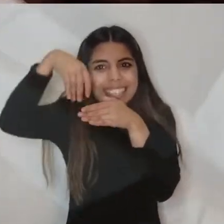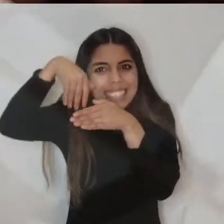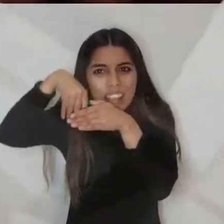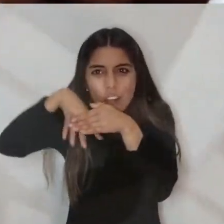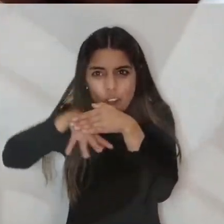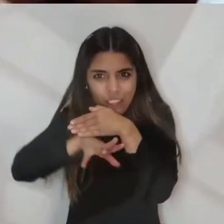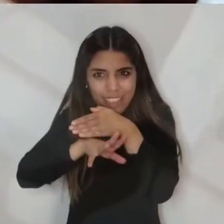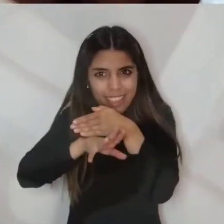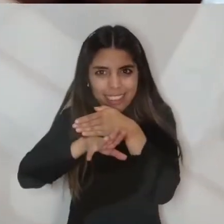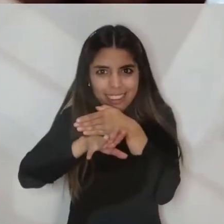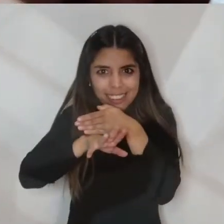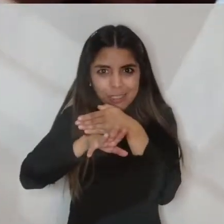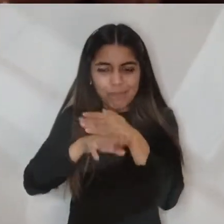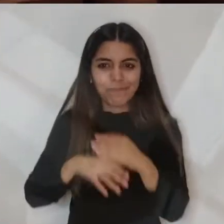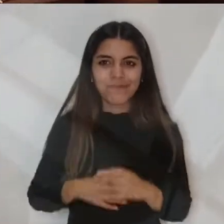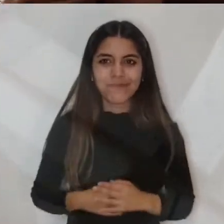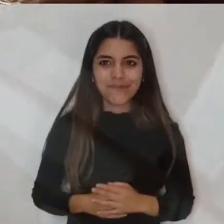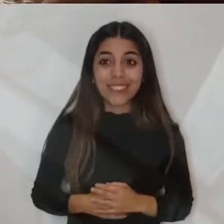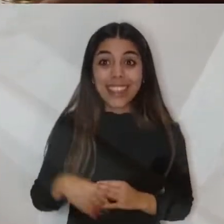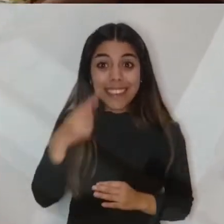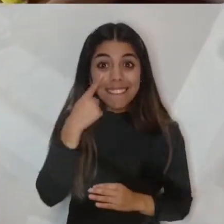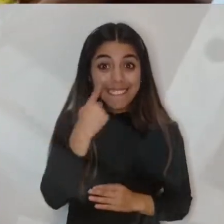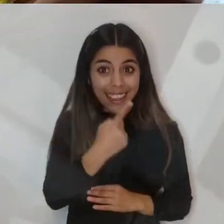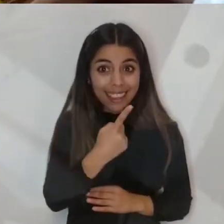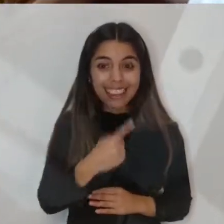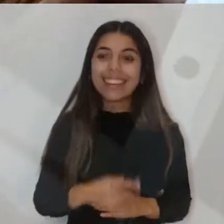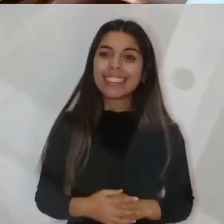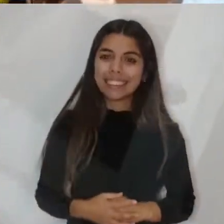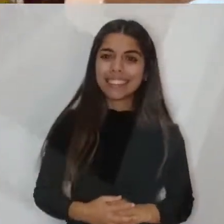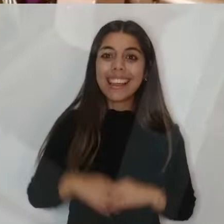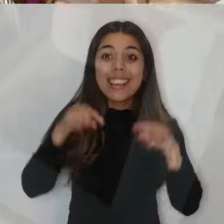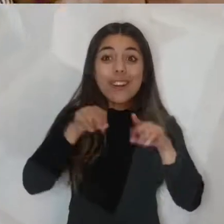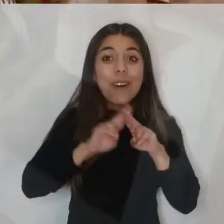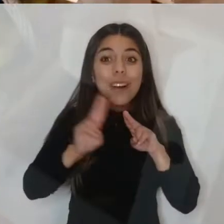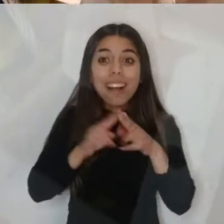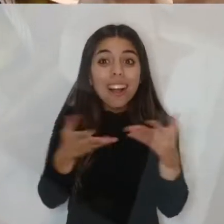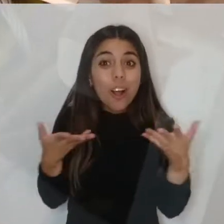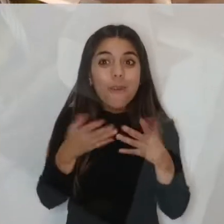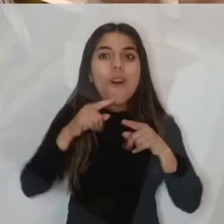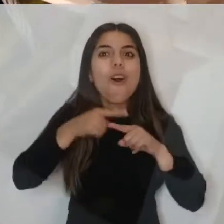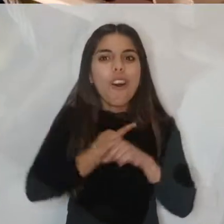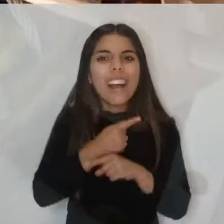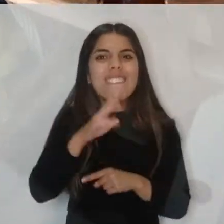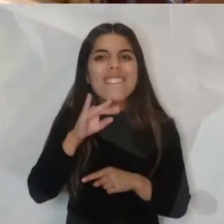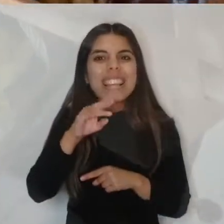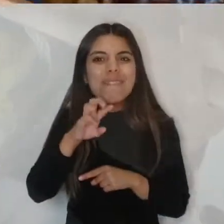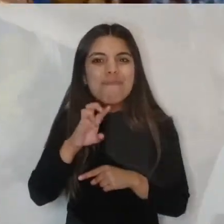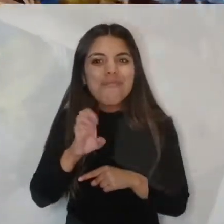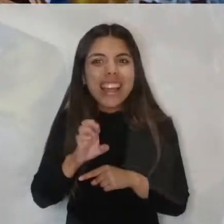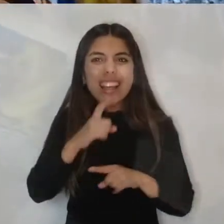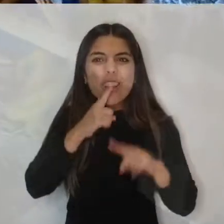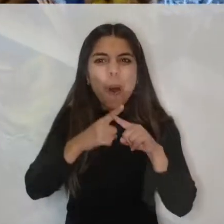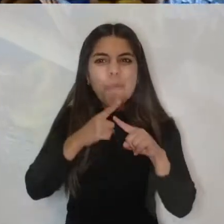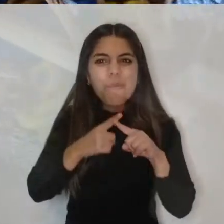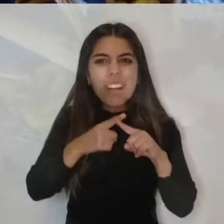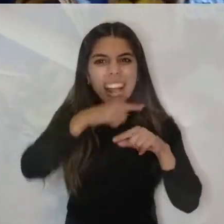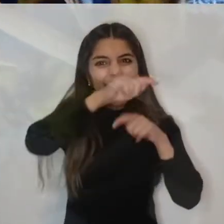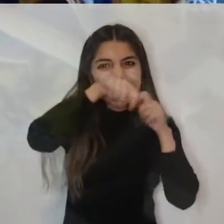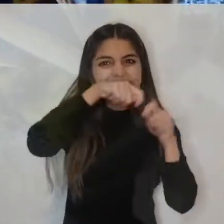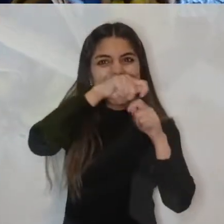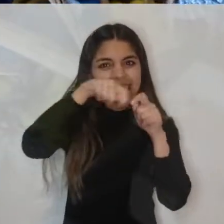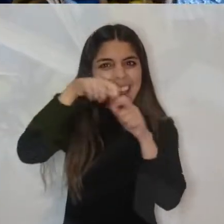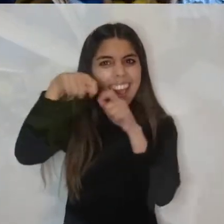tejido. ¿Eh? Tengo que hacerle el dipe de nuevo para que me quede ahí como que como el sellado.